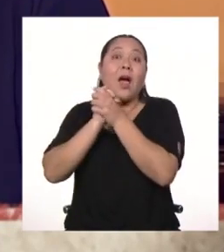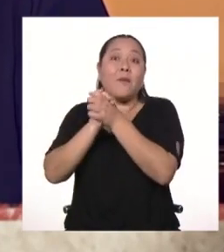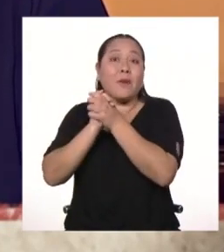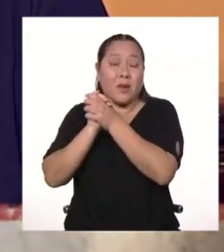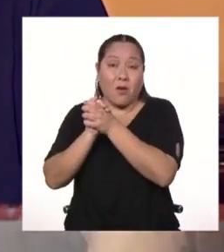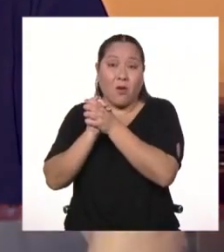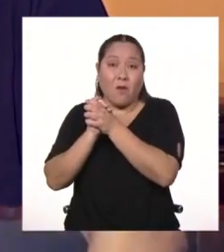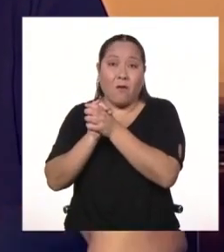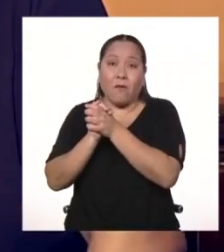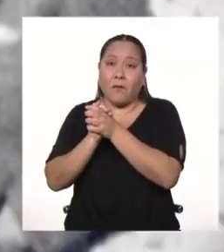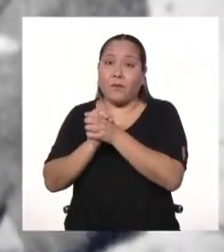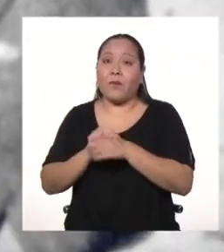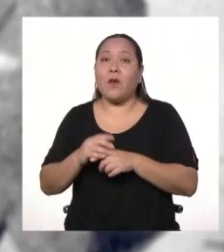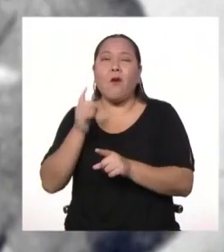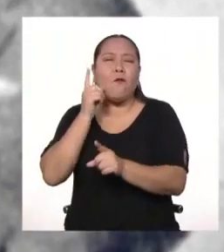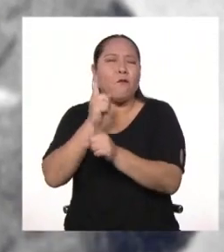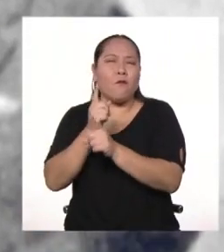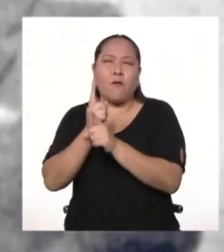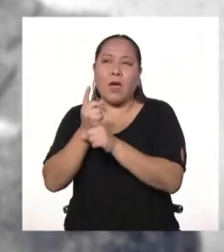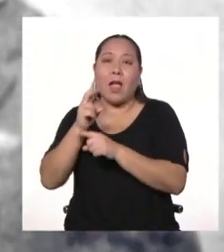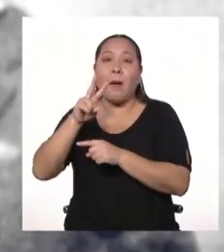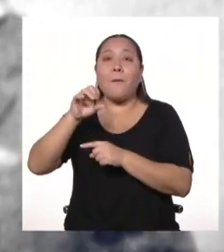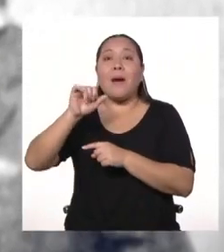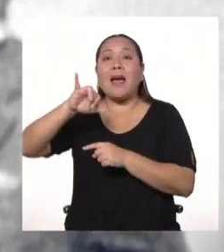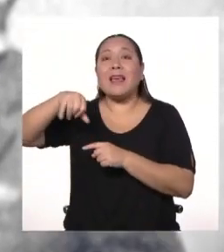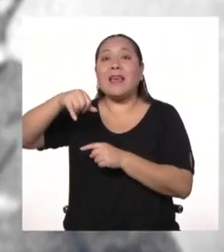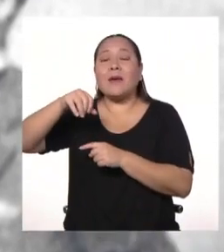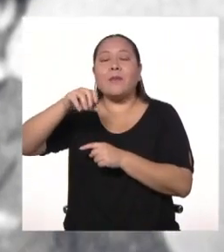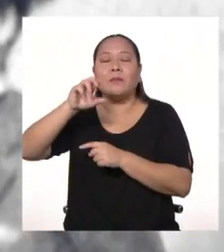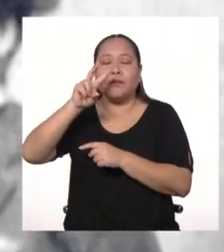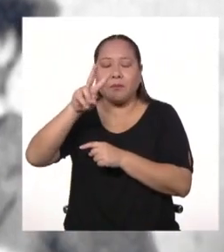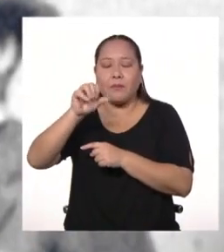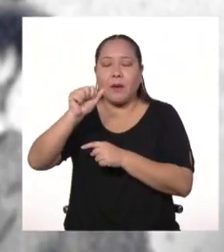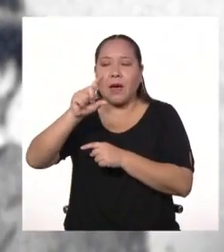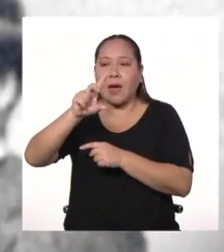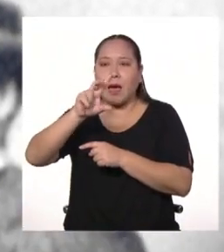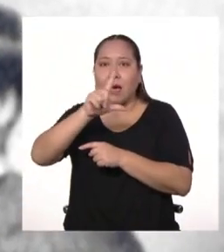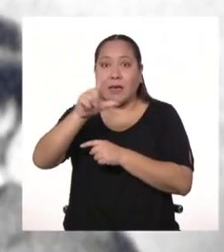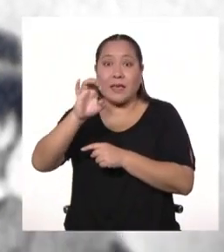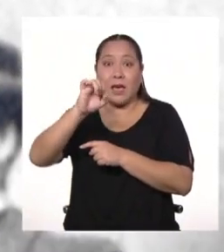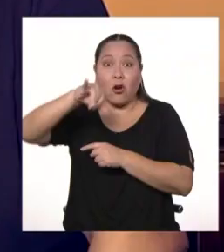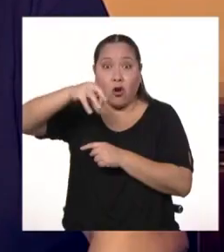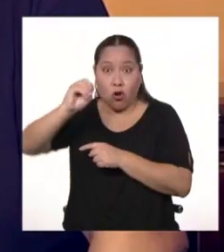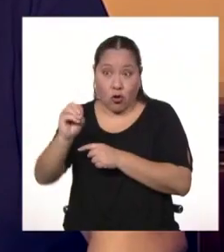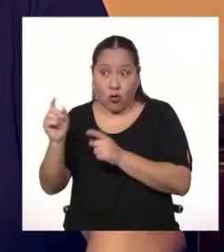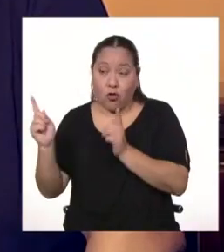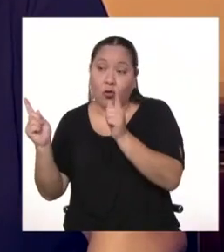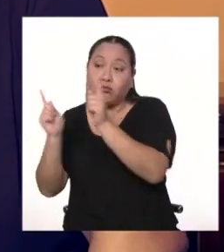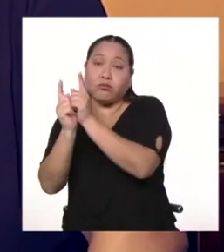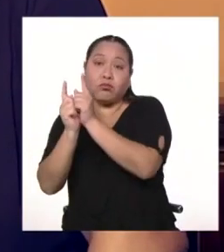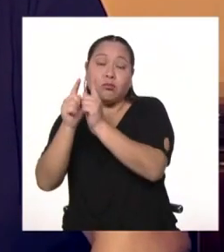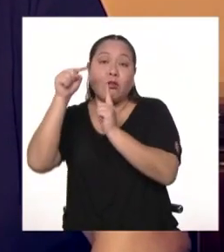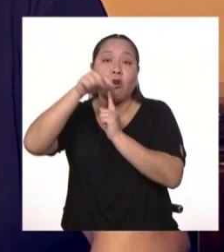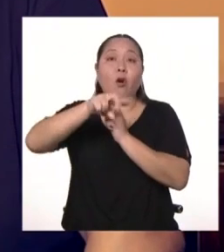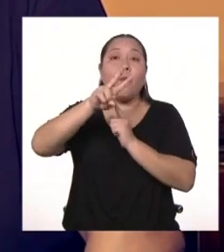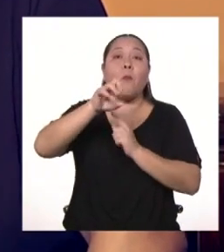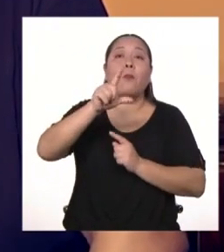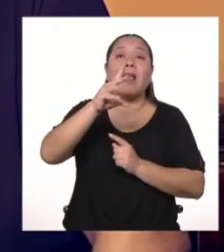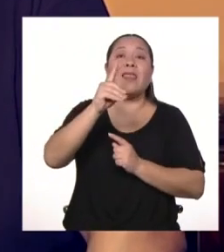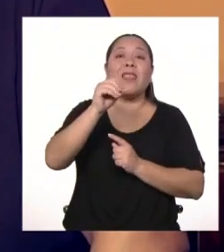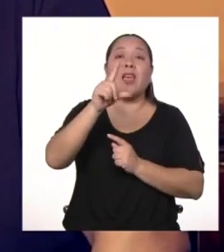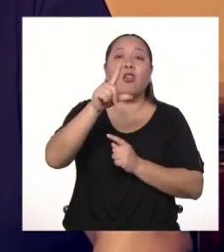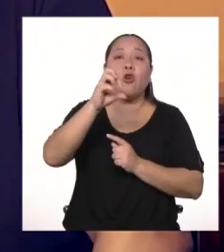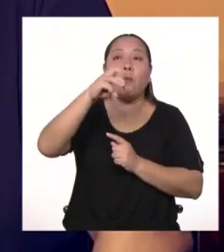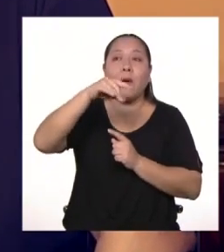leal a Vallejo. Y ambos representan, el que hayan tenido contacto